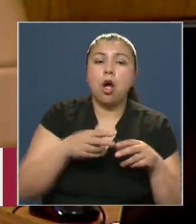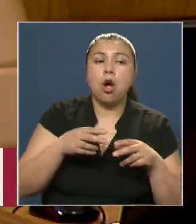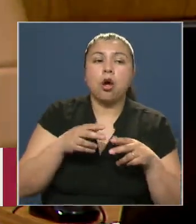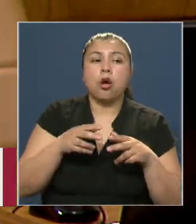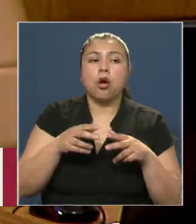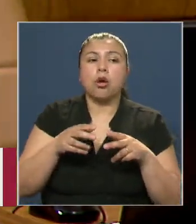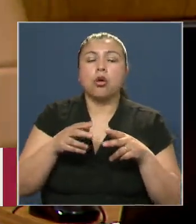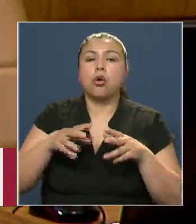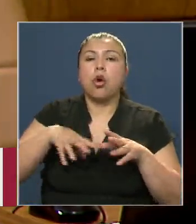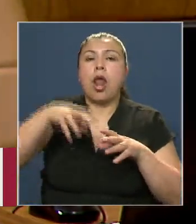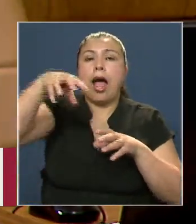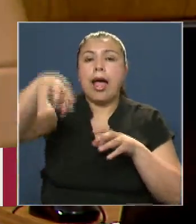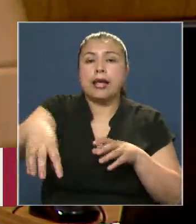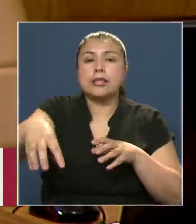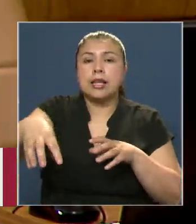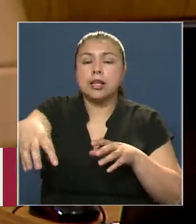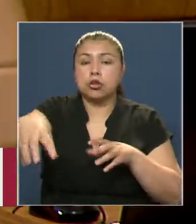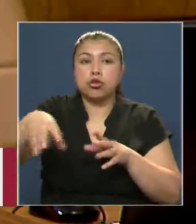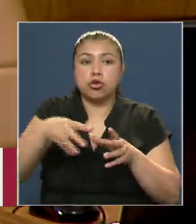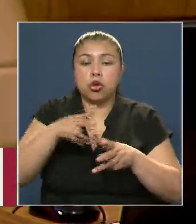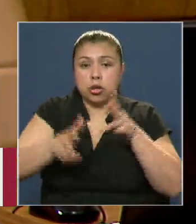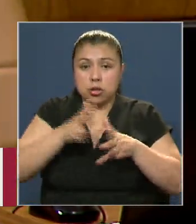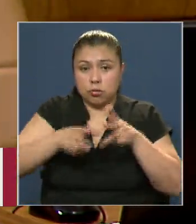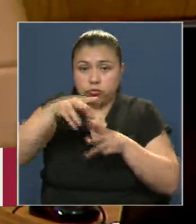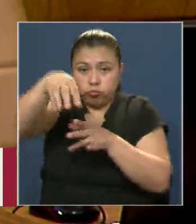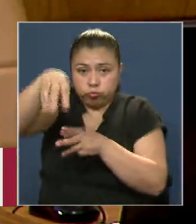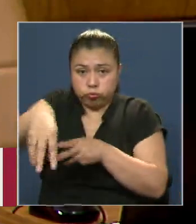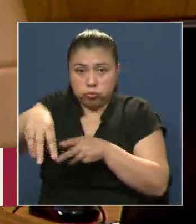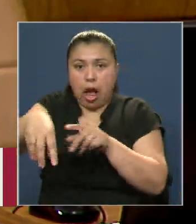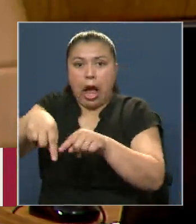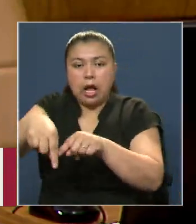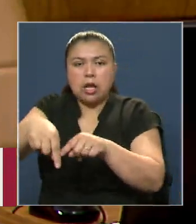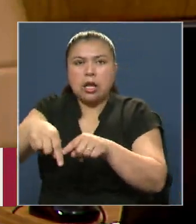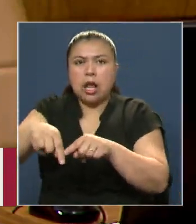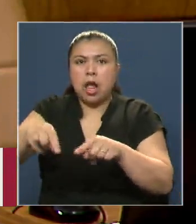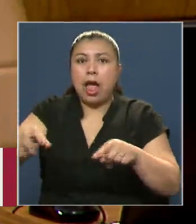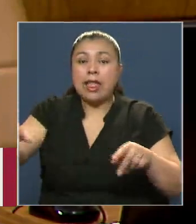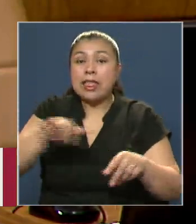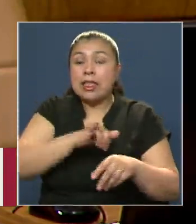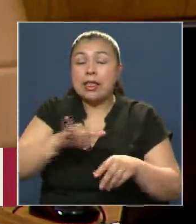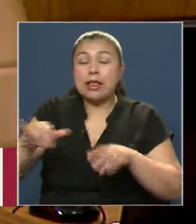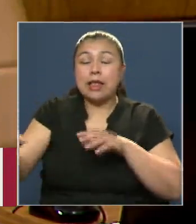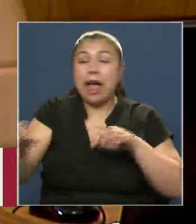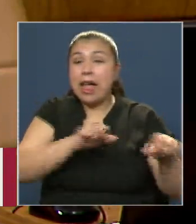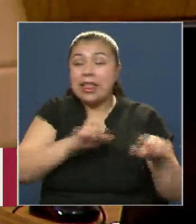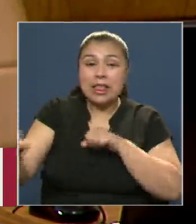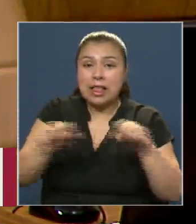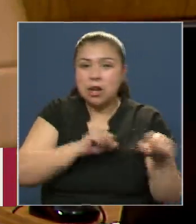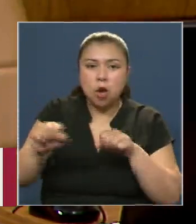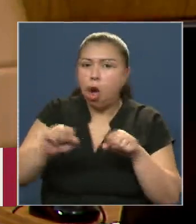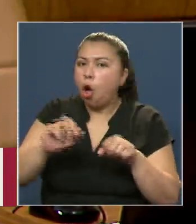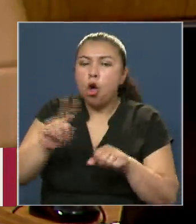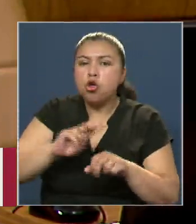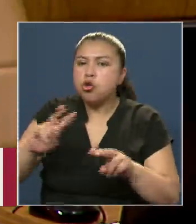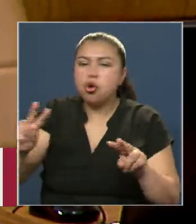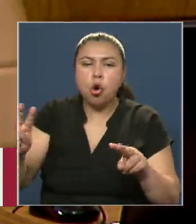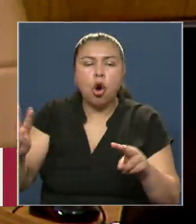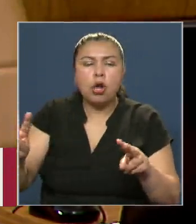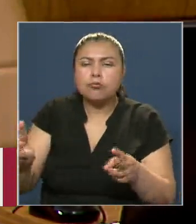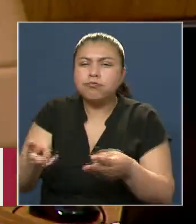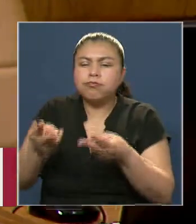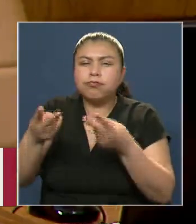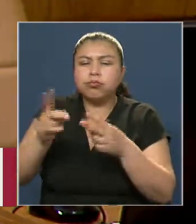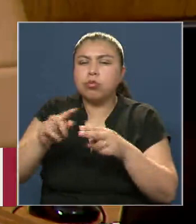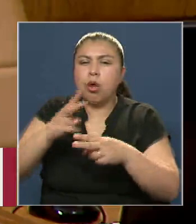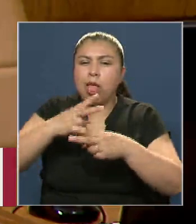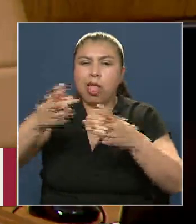terremoto fue destruida y no ha tenido posibilidad de recuperación. y se han especulado muchas razones de dónde